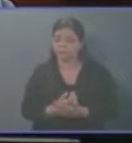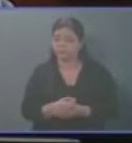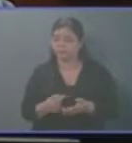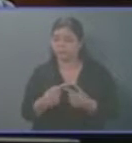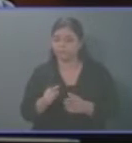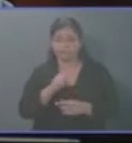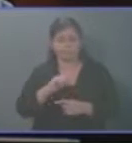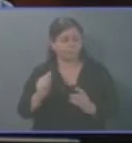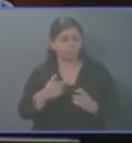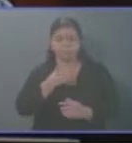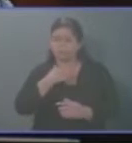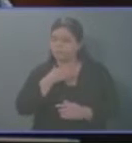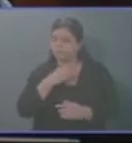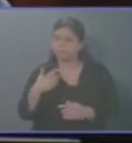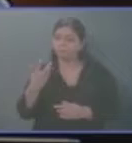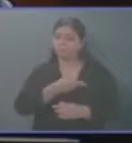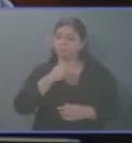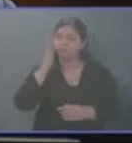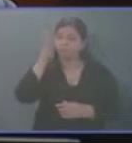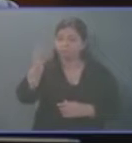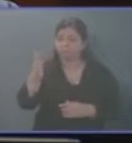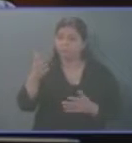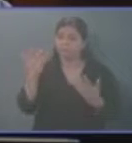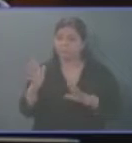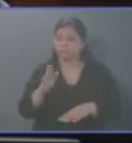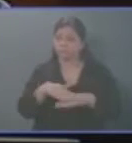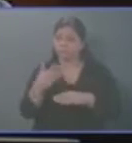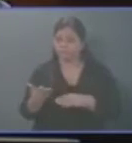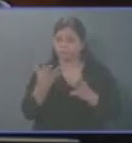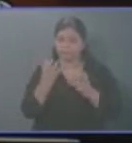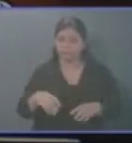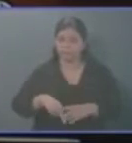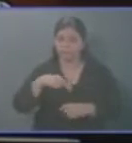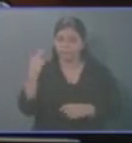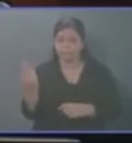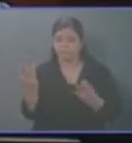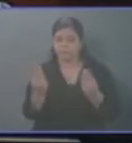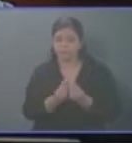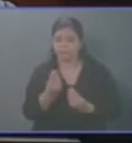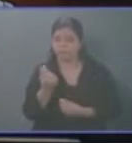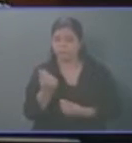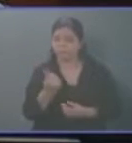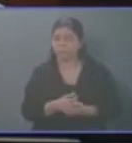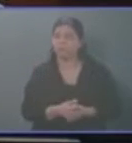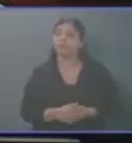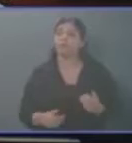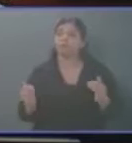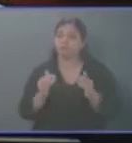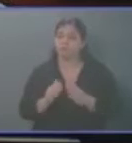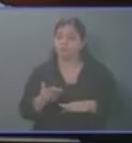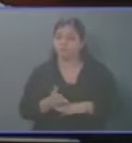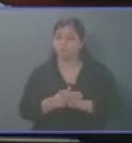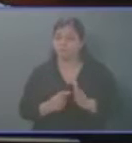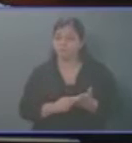quedaría complicado el futuro cuando llegue el momento de retirarse con pocos recursos. También presentamos,